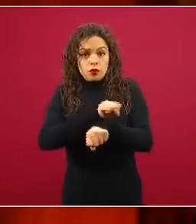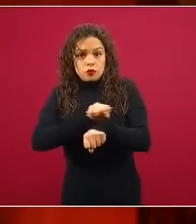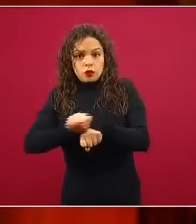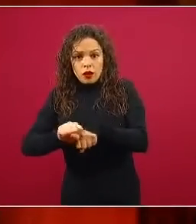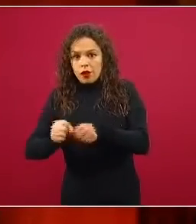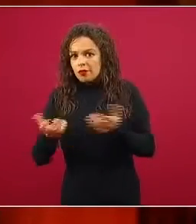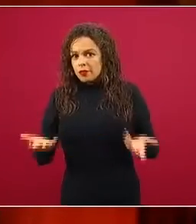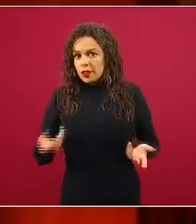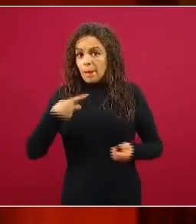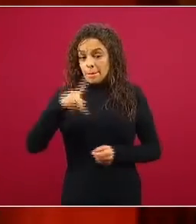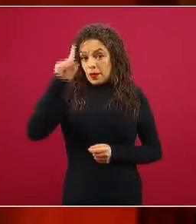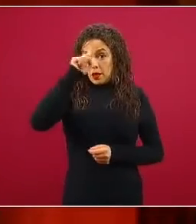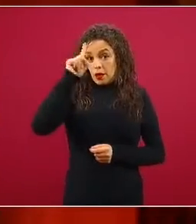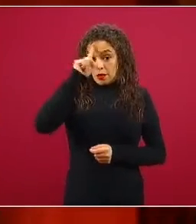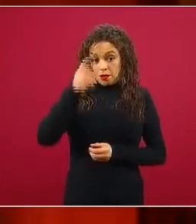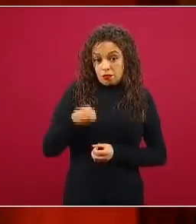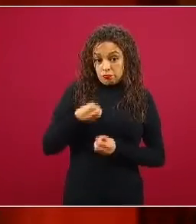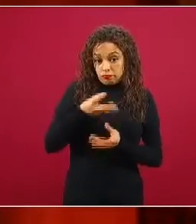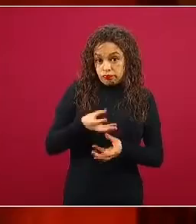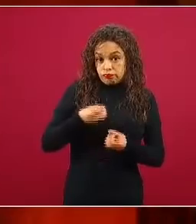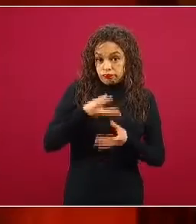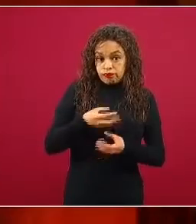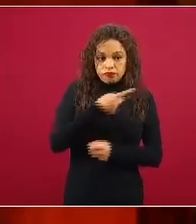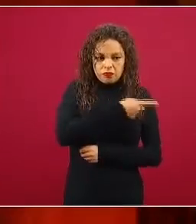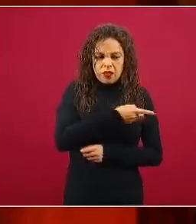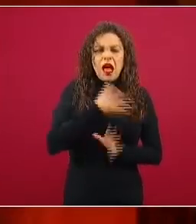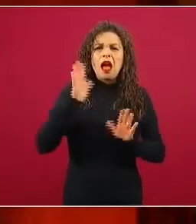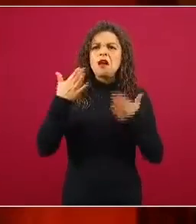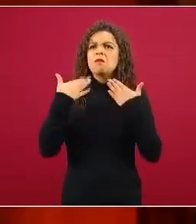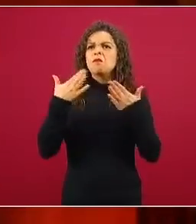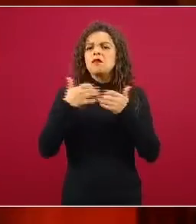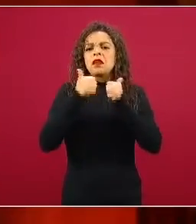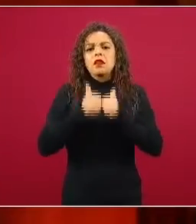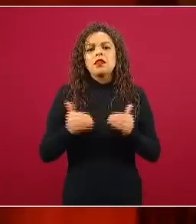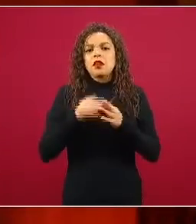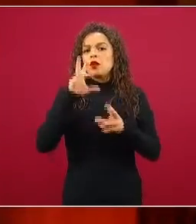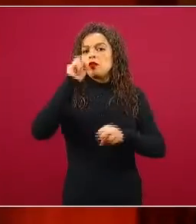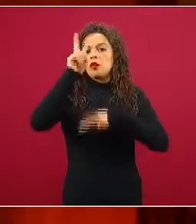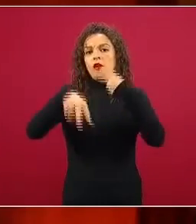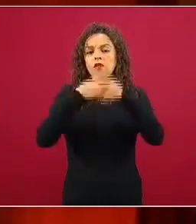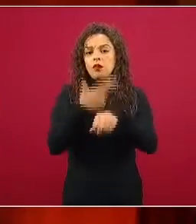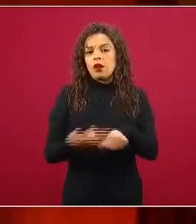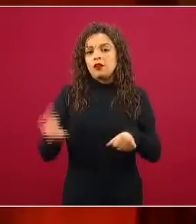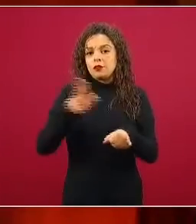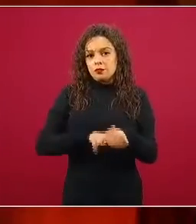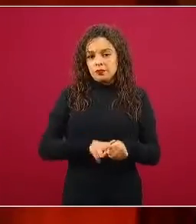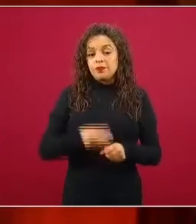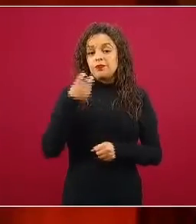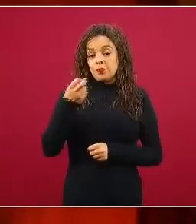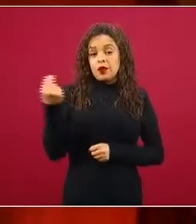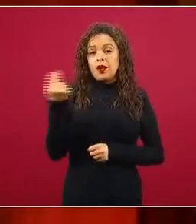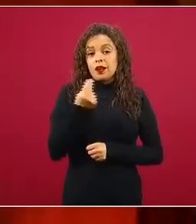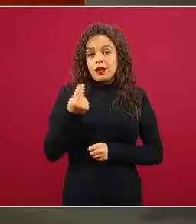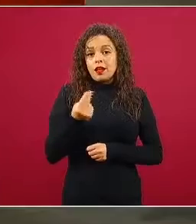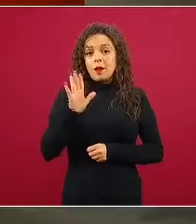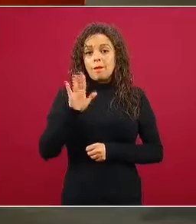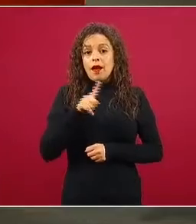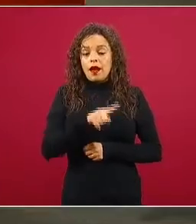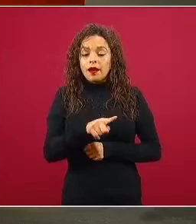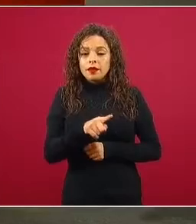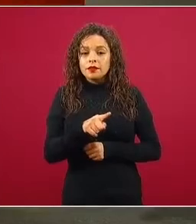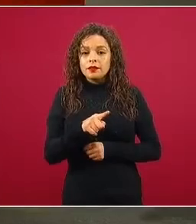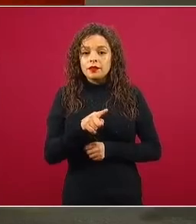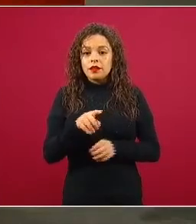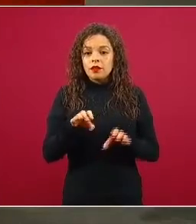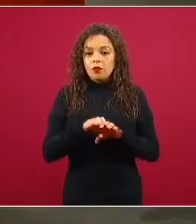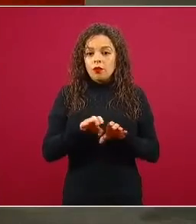las recomendaciones no están acudiendo a unidades. Entonces se tiene que hacer estos ejercicios de estimación para poder saber cuál